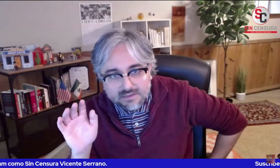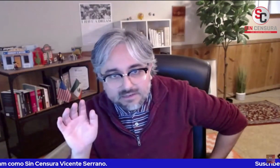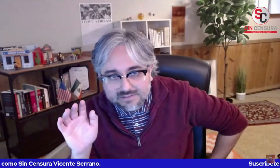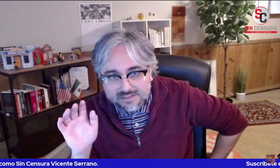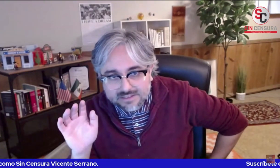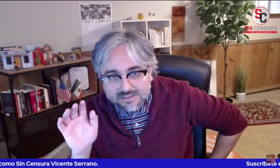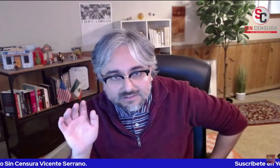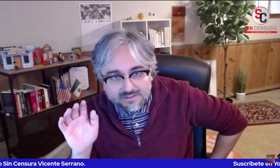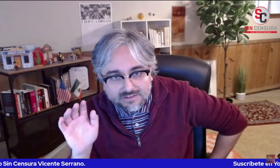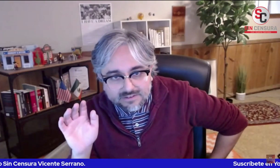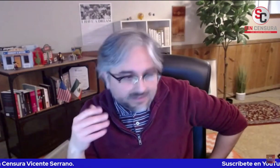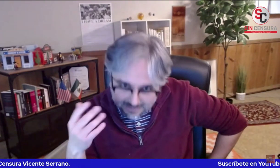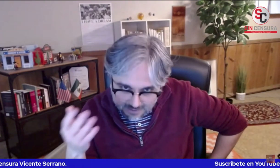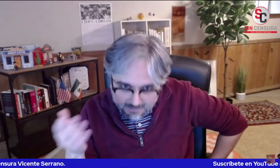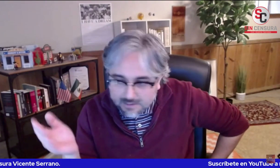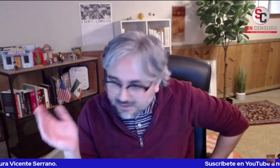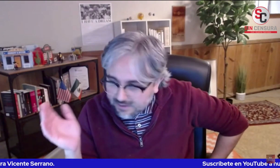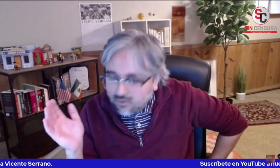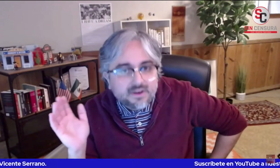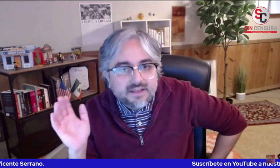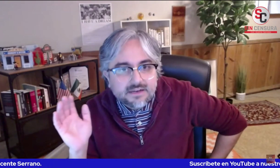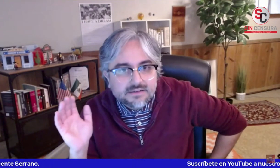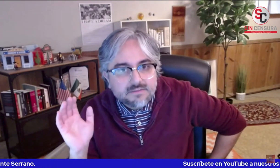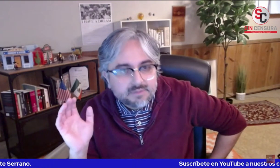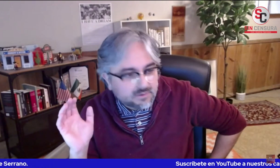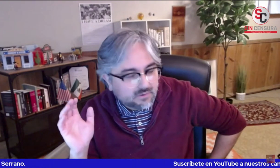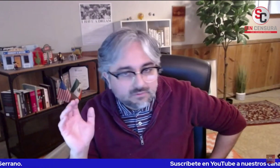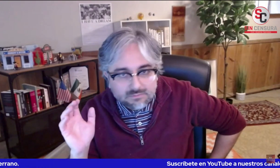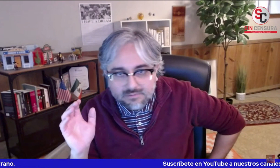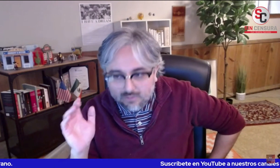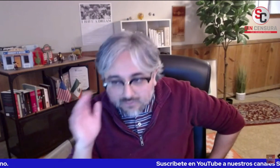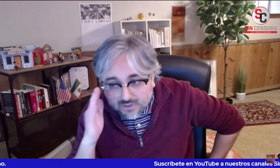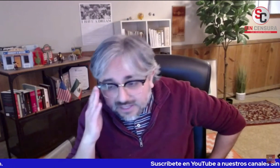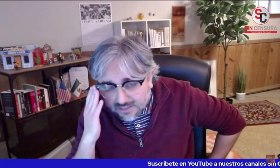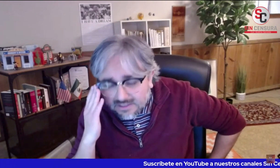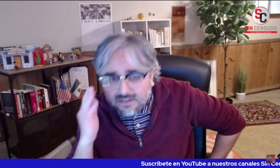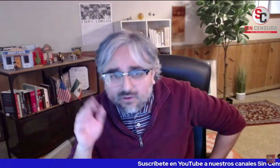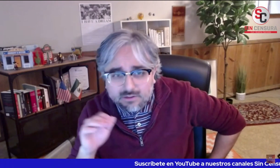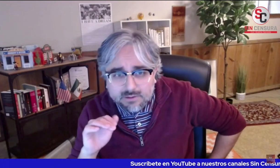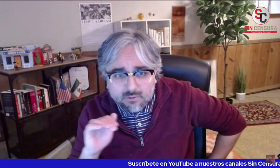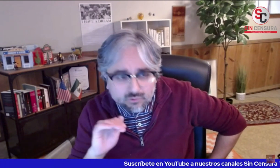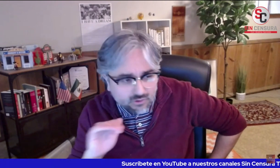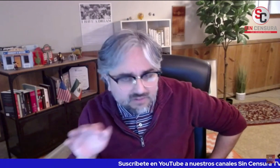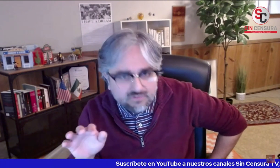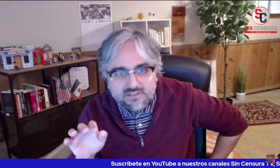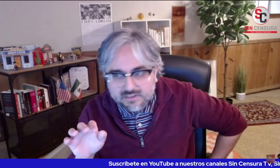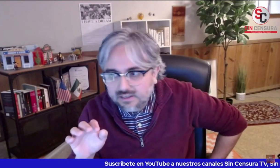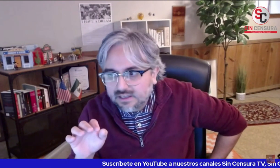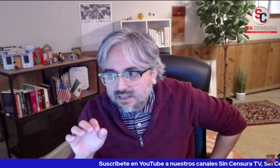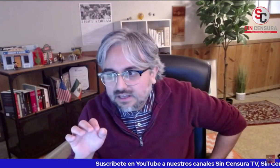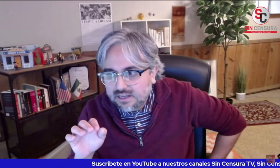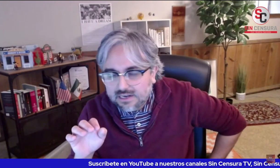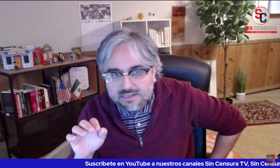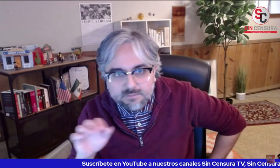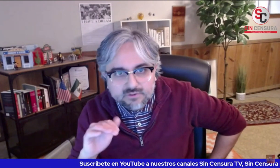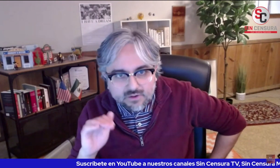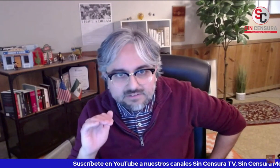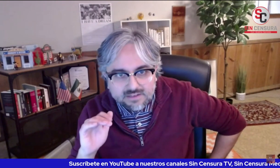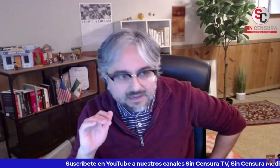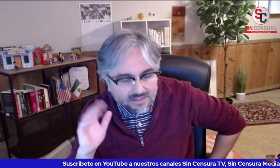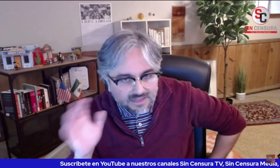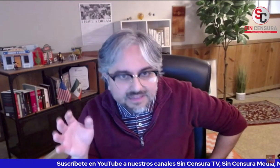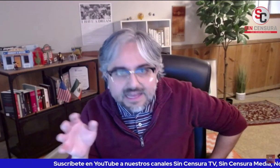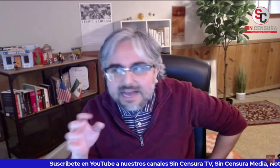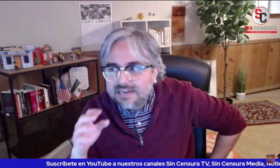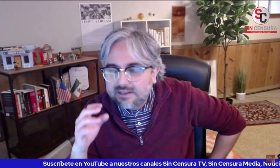las manifestaciones. Se llegaban a ver, ocurrían, pero conseguían detener con el mayor uso de la fuerza a las personas